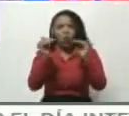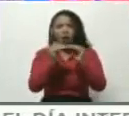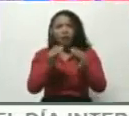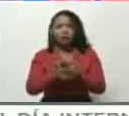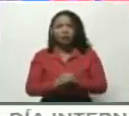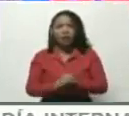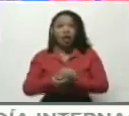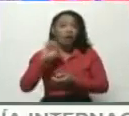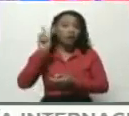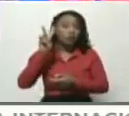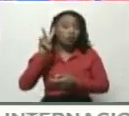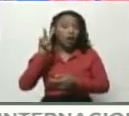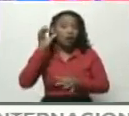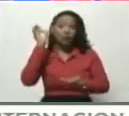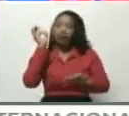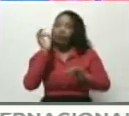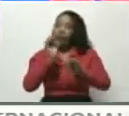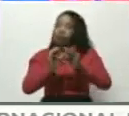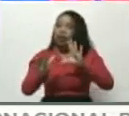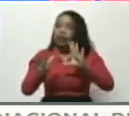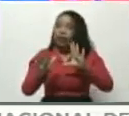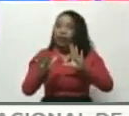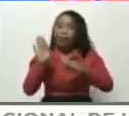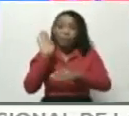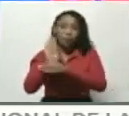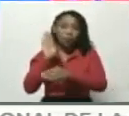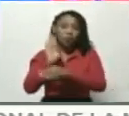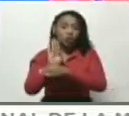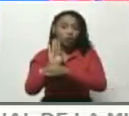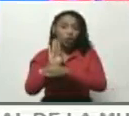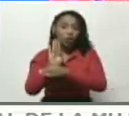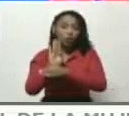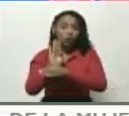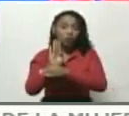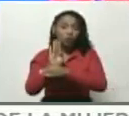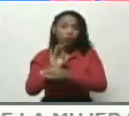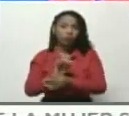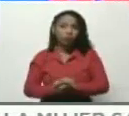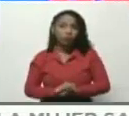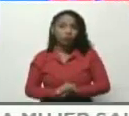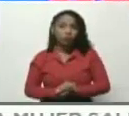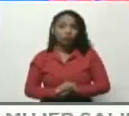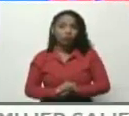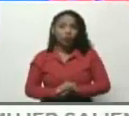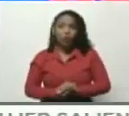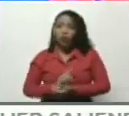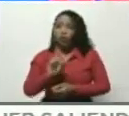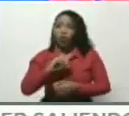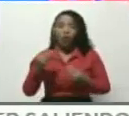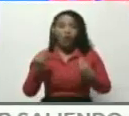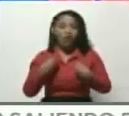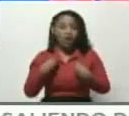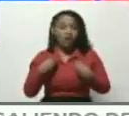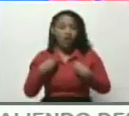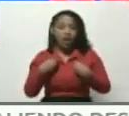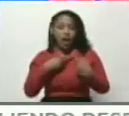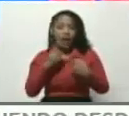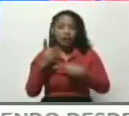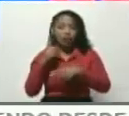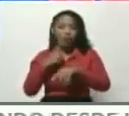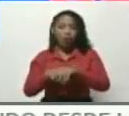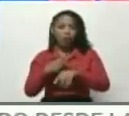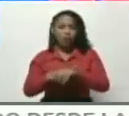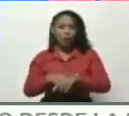Venezuela, afortunadamente, y por la protección divina, no vivió esos momentos